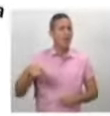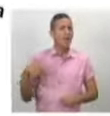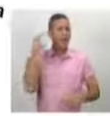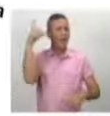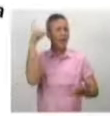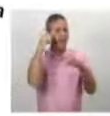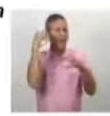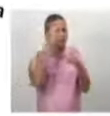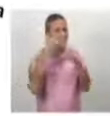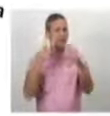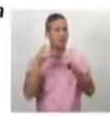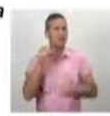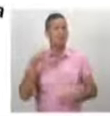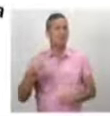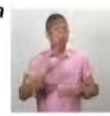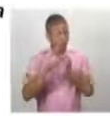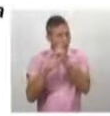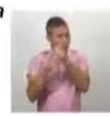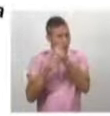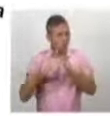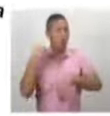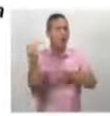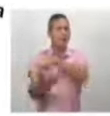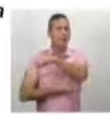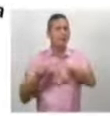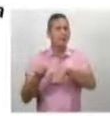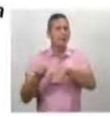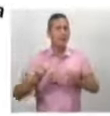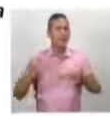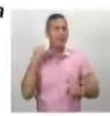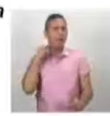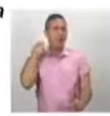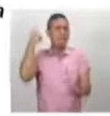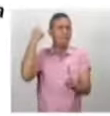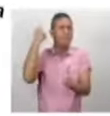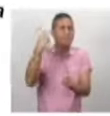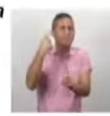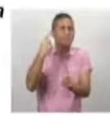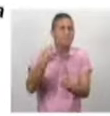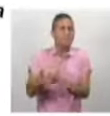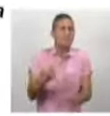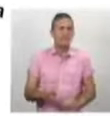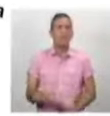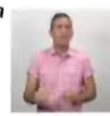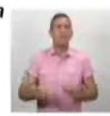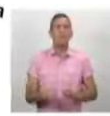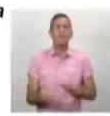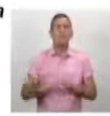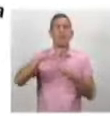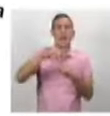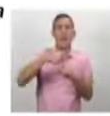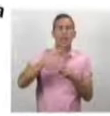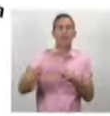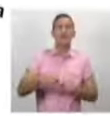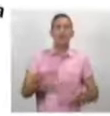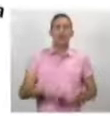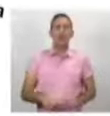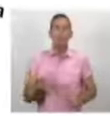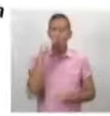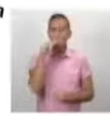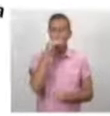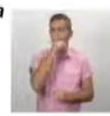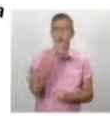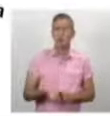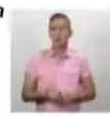científicos y que determinaron un cambio para siempre en la biología moderna. Y toda célula se origina de